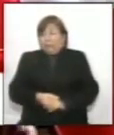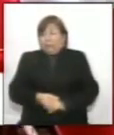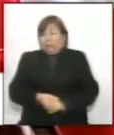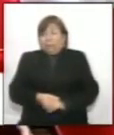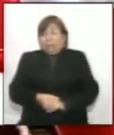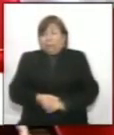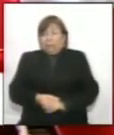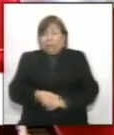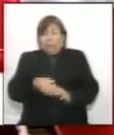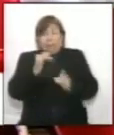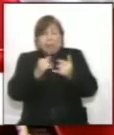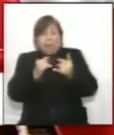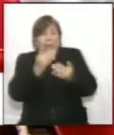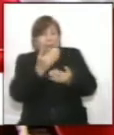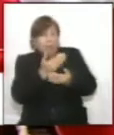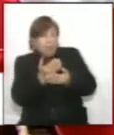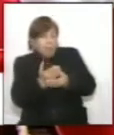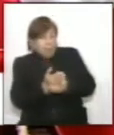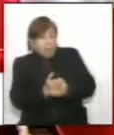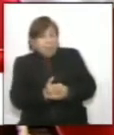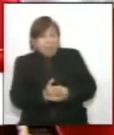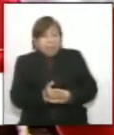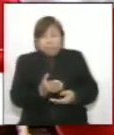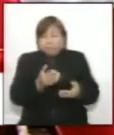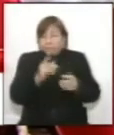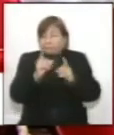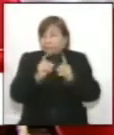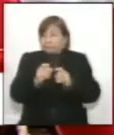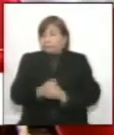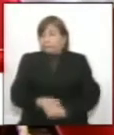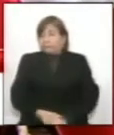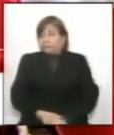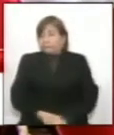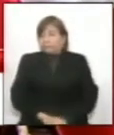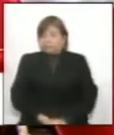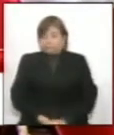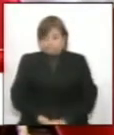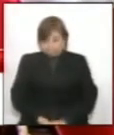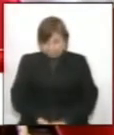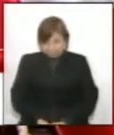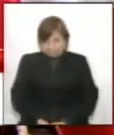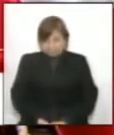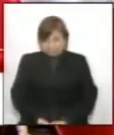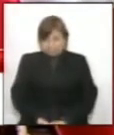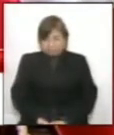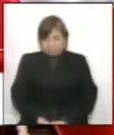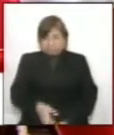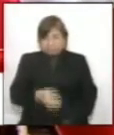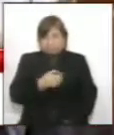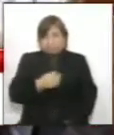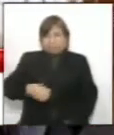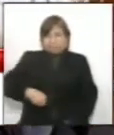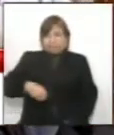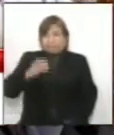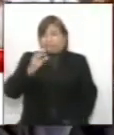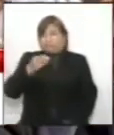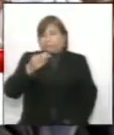Una pregunta final, por favor, señores periodistas. ¿Alguien más que desee preguntar? Presidente del Congreso, aquí Jimmy Chinchay de Canal